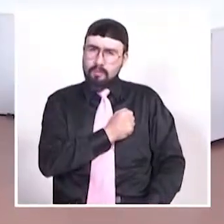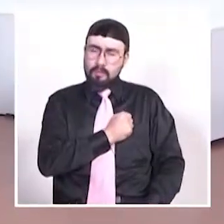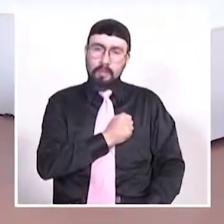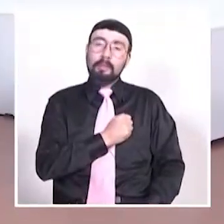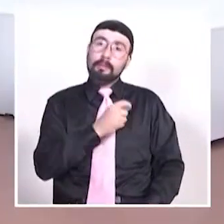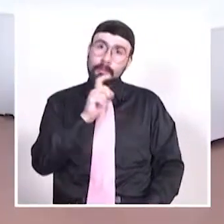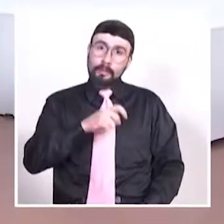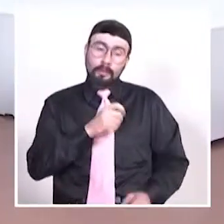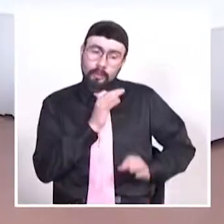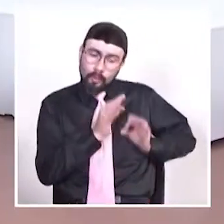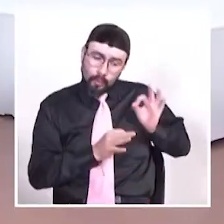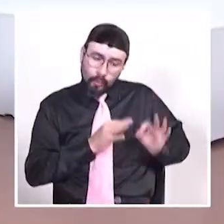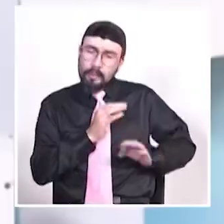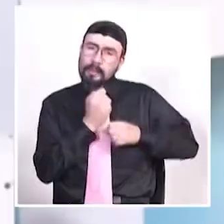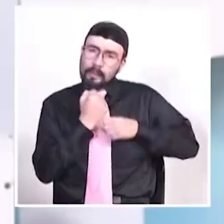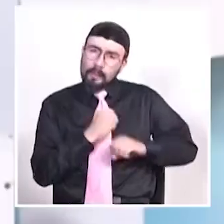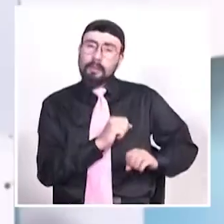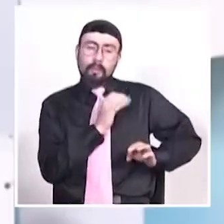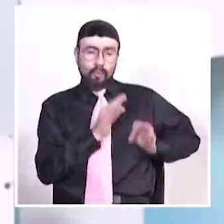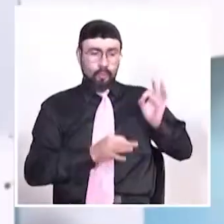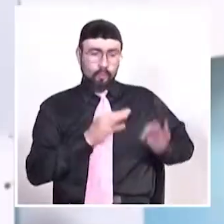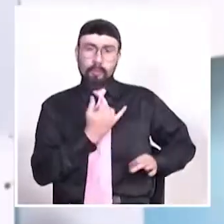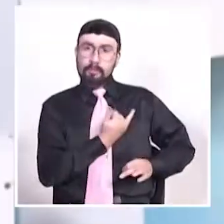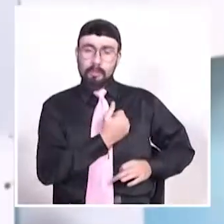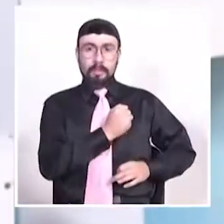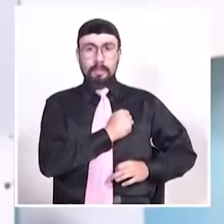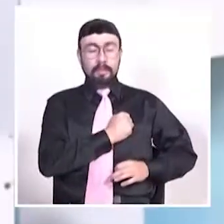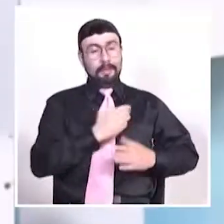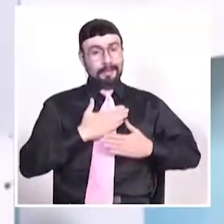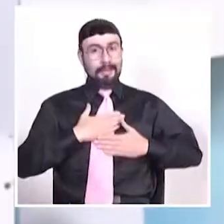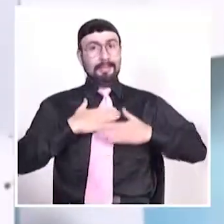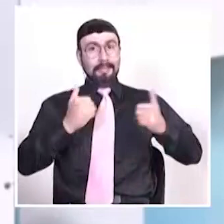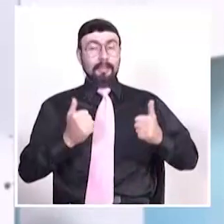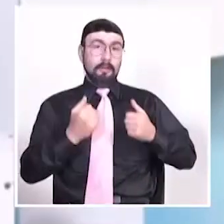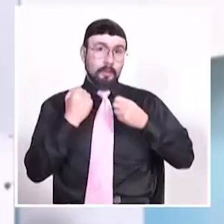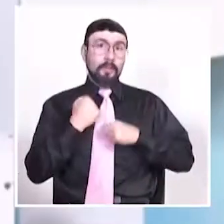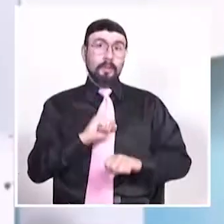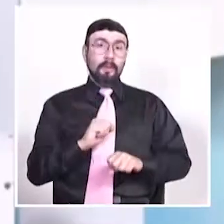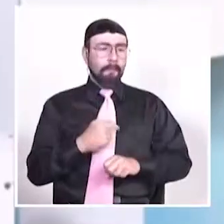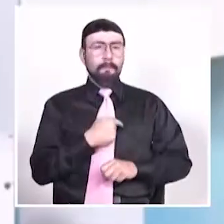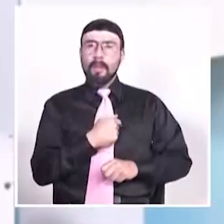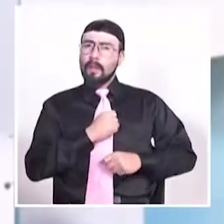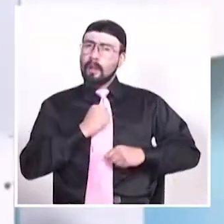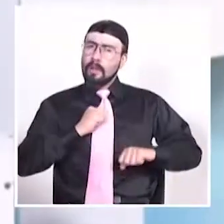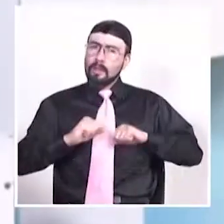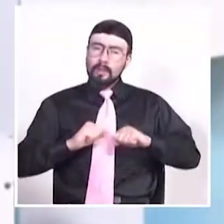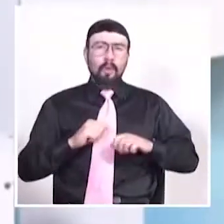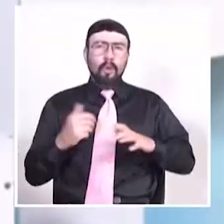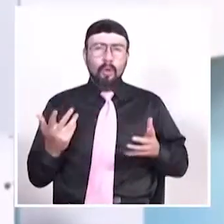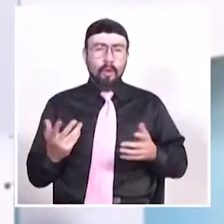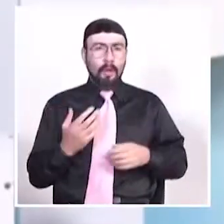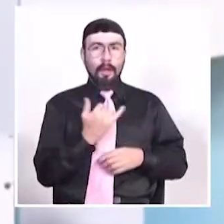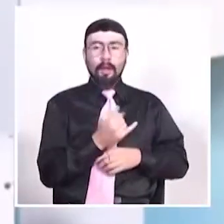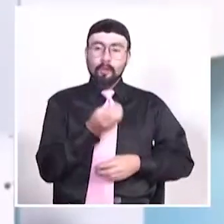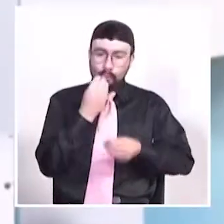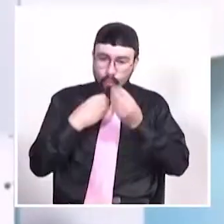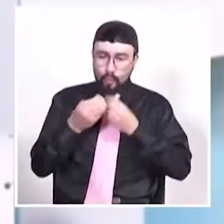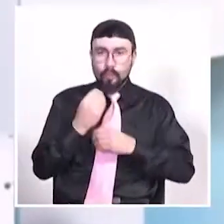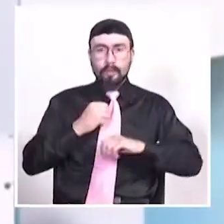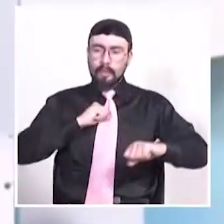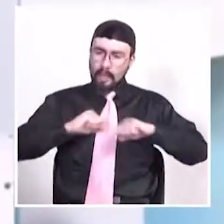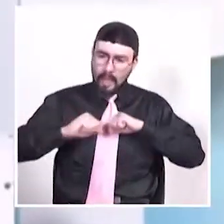de tratar de propender por mantener un corazón sano. Ese corazón sano, ¿cómo se consigue? Con dieta, con